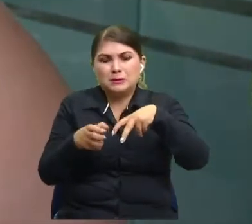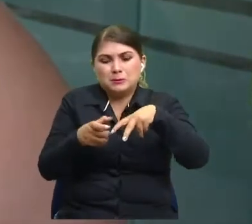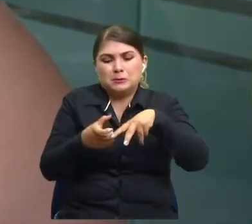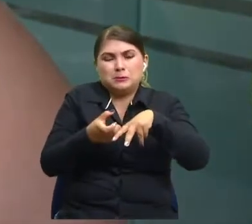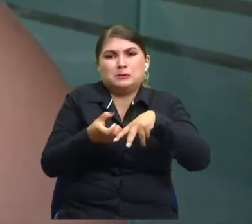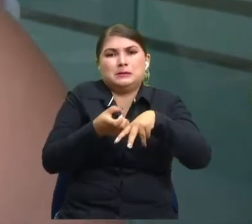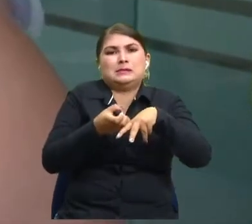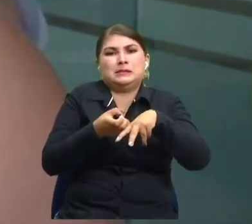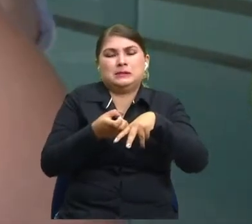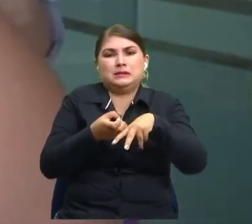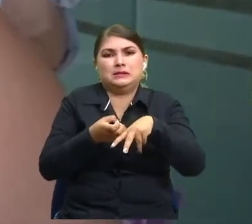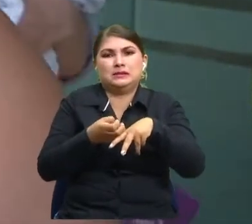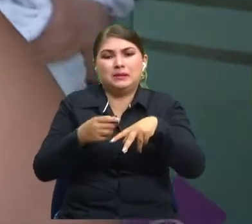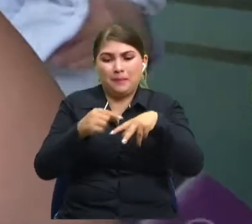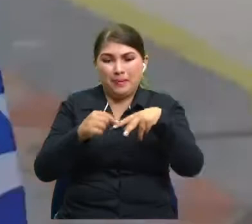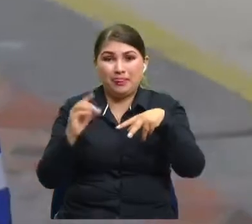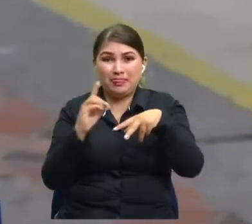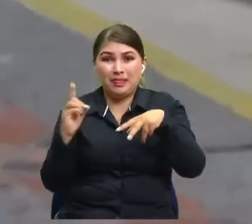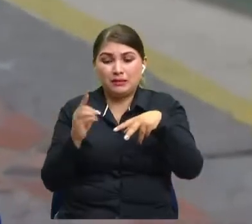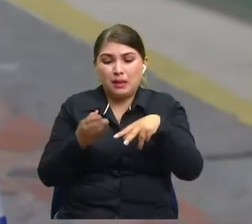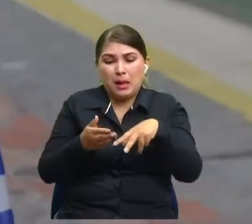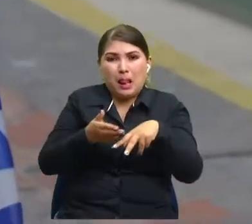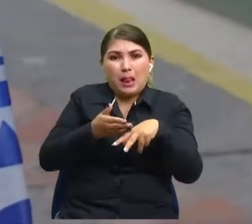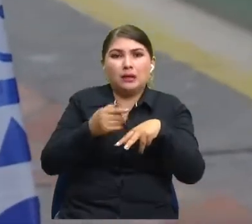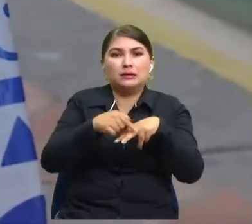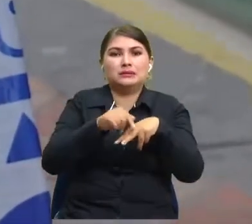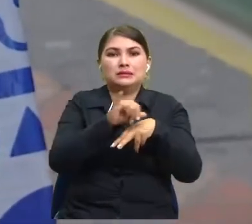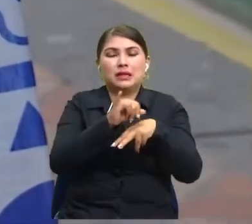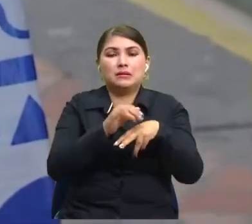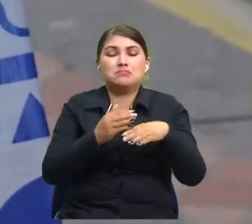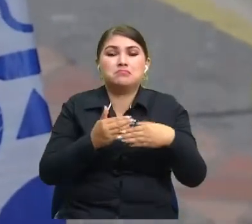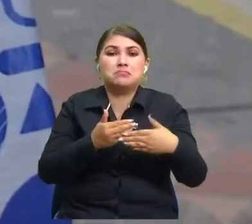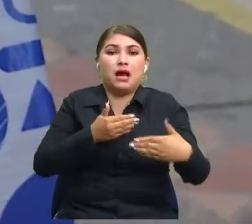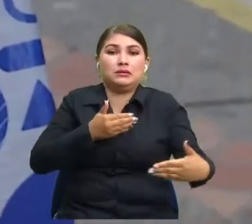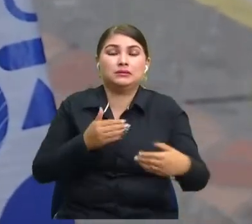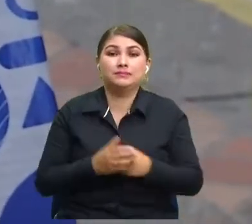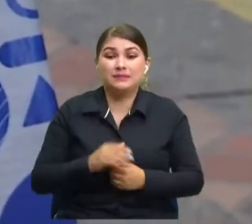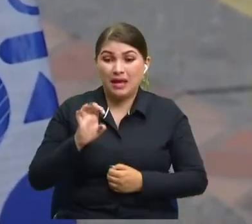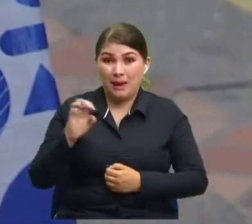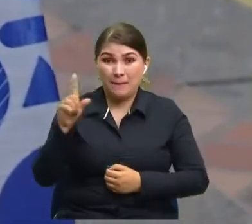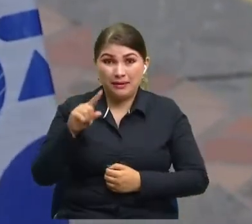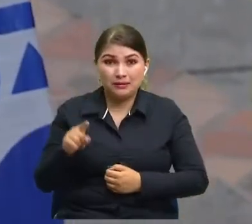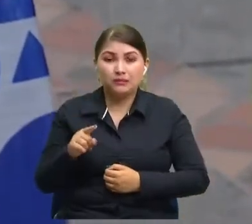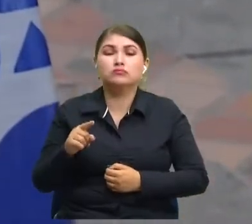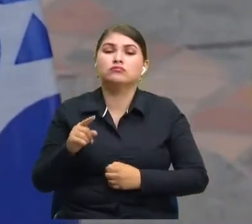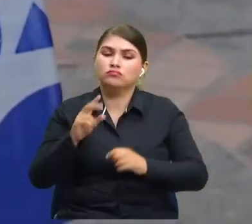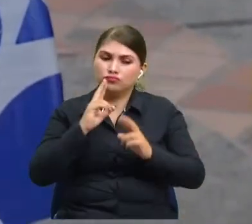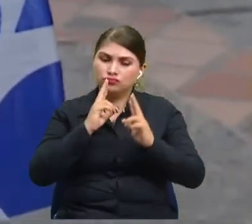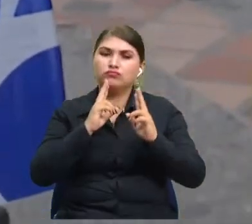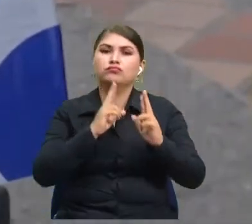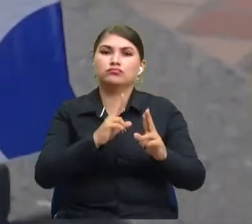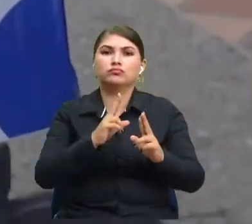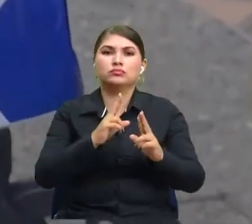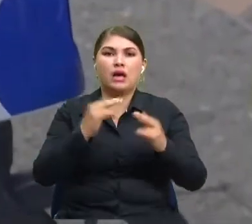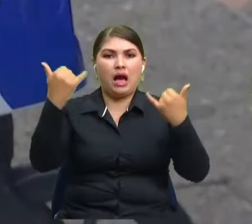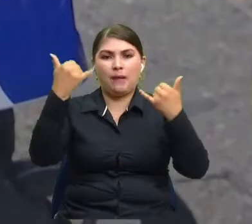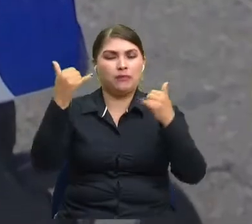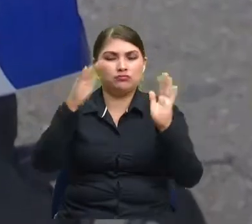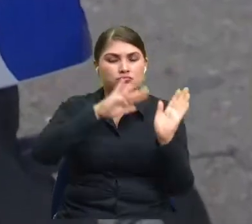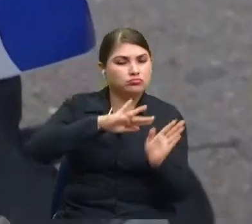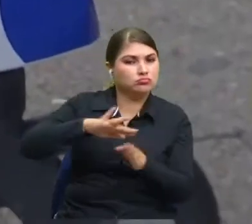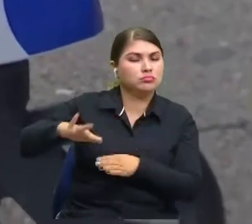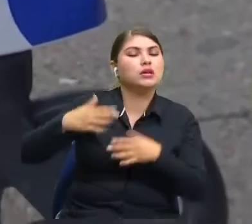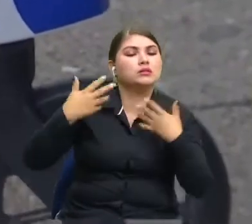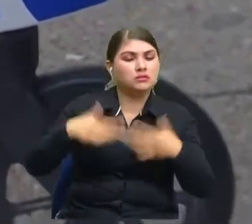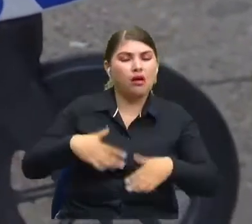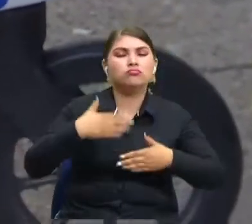y tiene la pierna derecha más cortica que la izquierda. La EPS hasta el momento se pronunció detrás de cámaras y asegura que